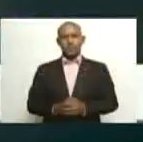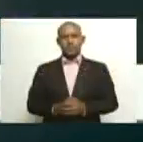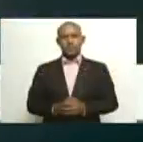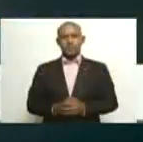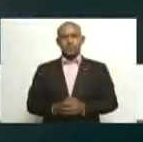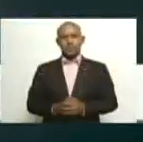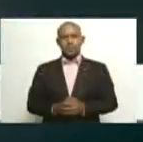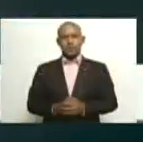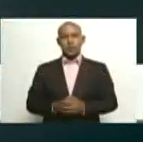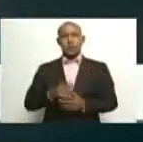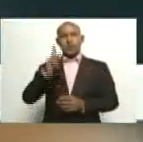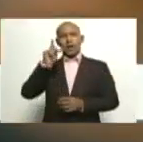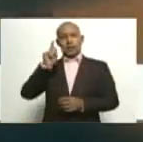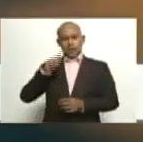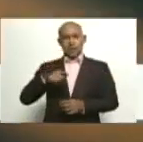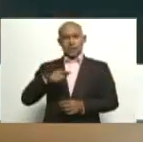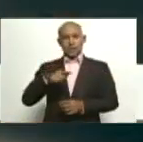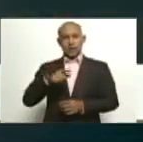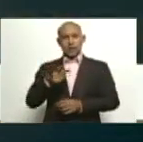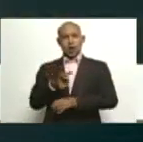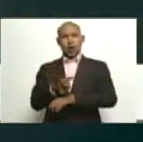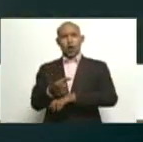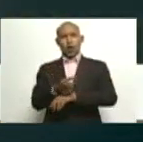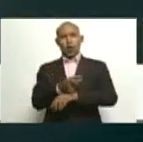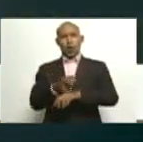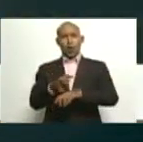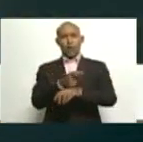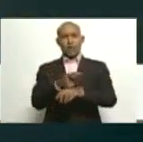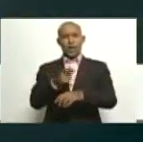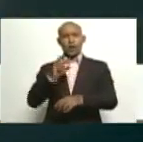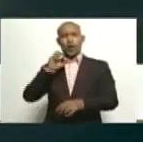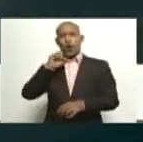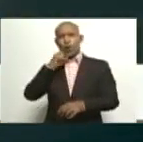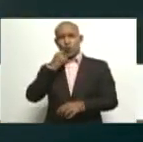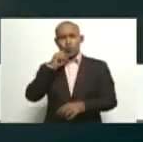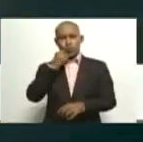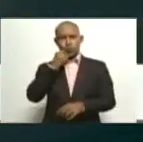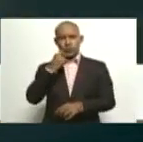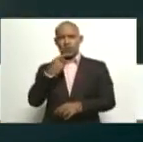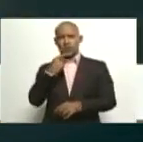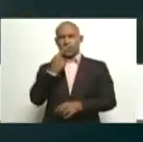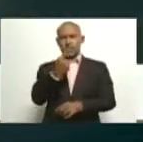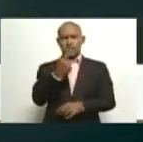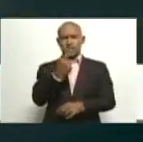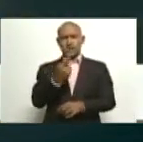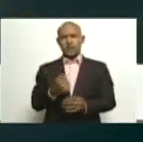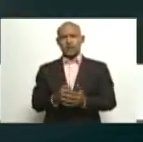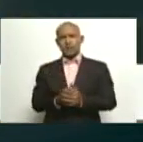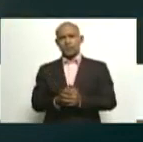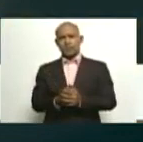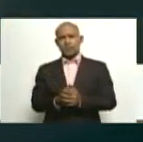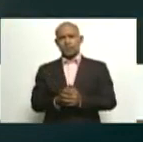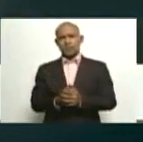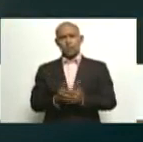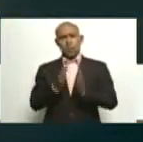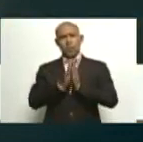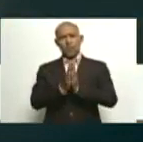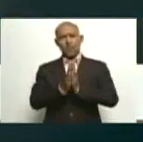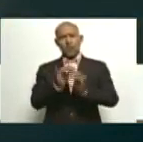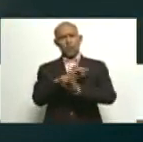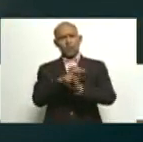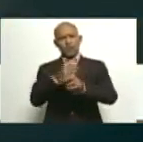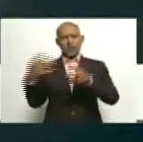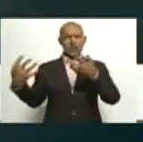Por su parte, el gobierno de Vladimir Putin emitió un comunicado donde insta a la parte en conflicto a cesar el fuego de